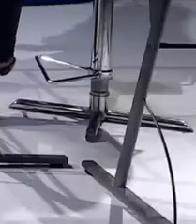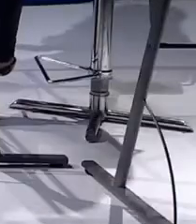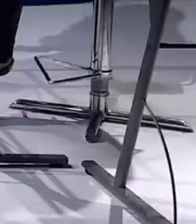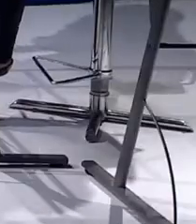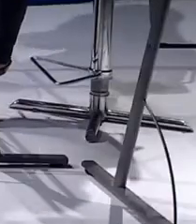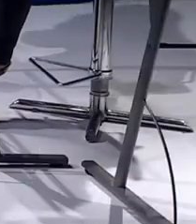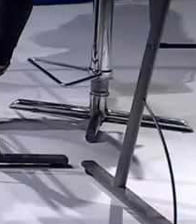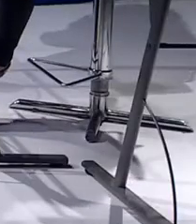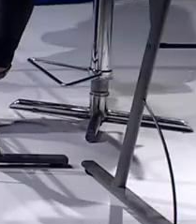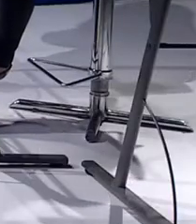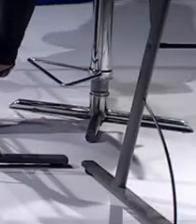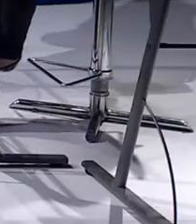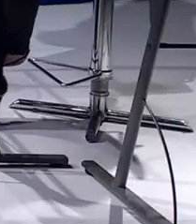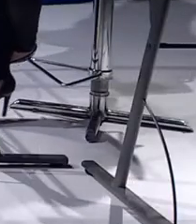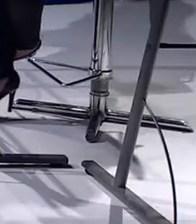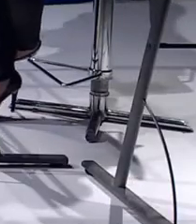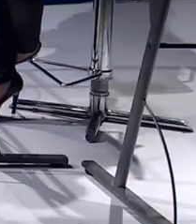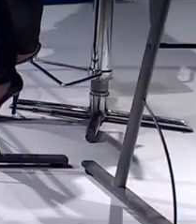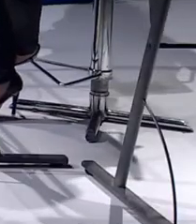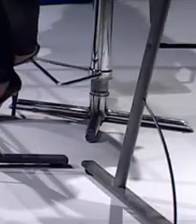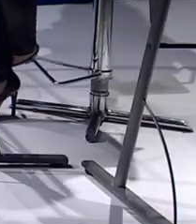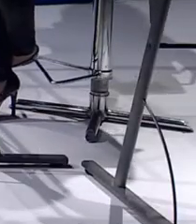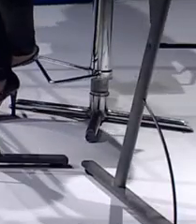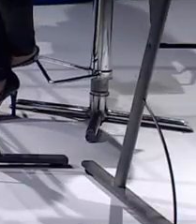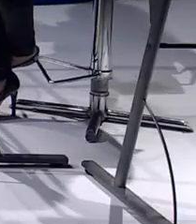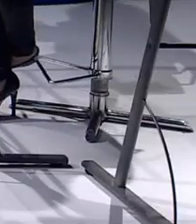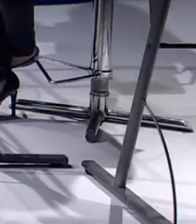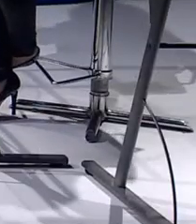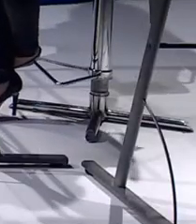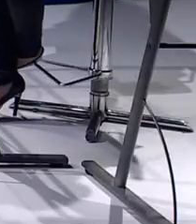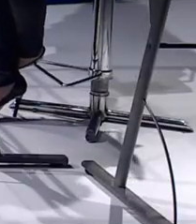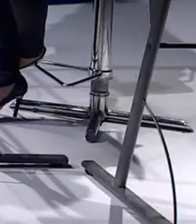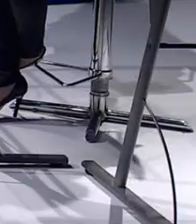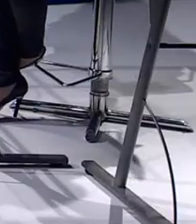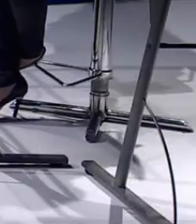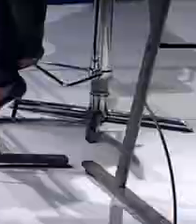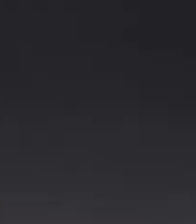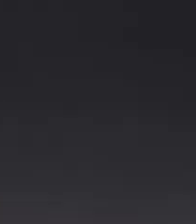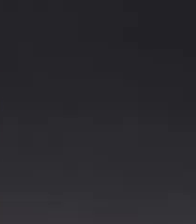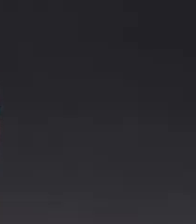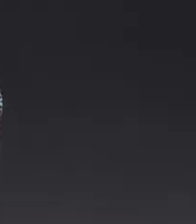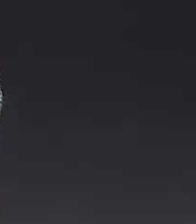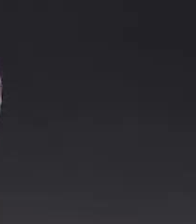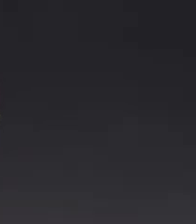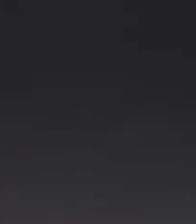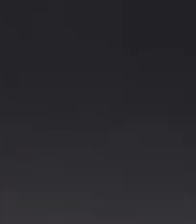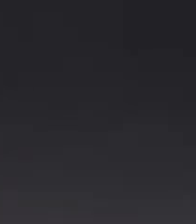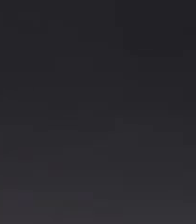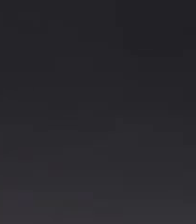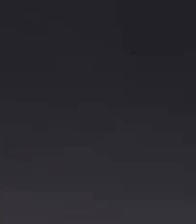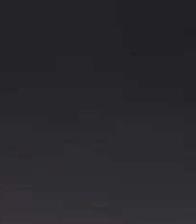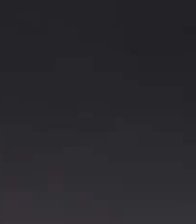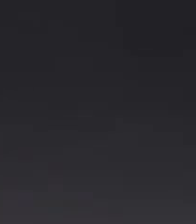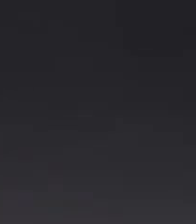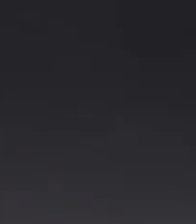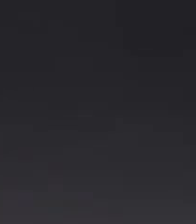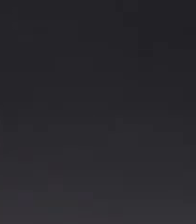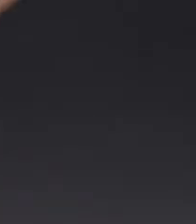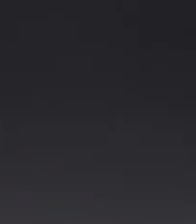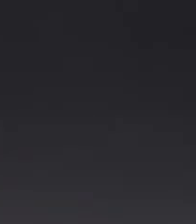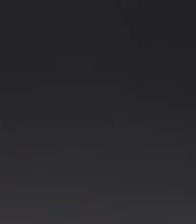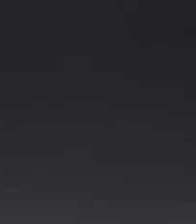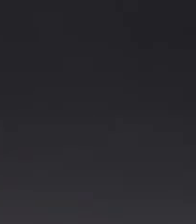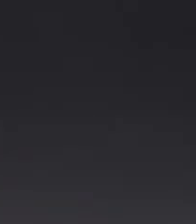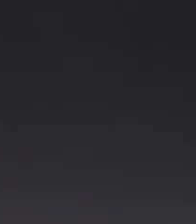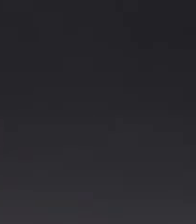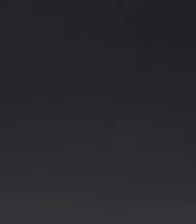más de uno en la casa, porque yo me lo estoy preguntando, se preguntan, bueno, ¿cuáles son los pasos a seguir? Tengo una